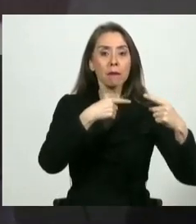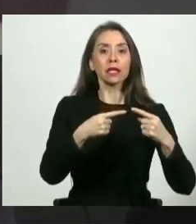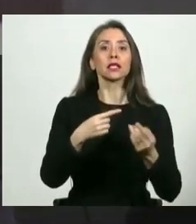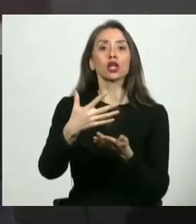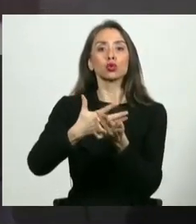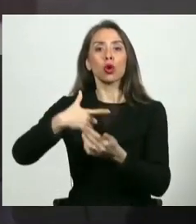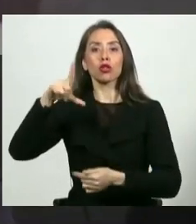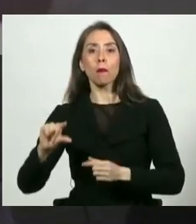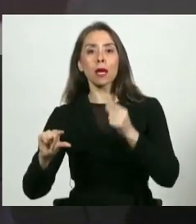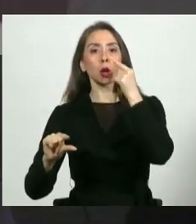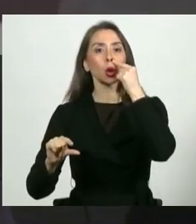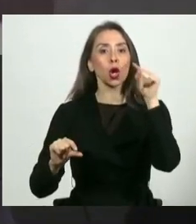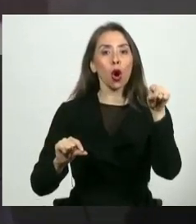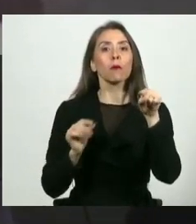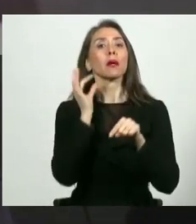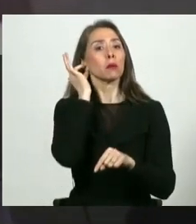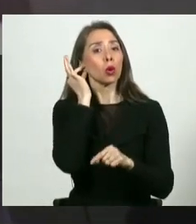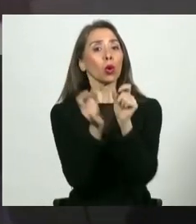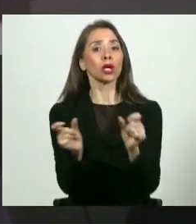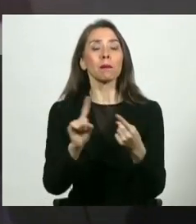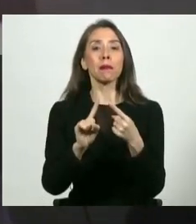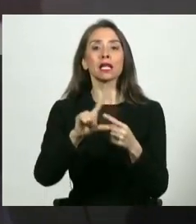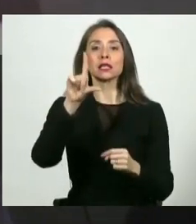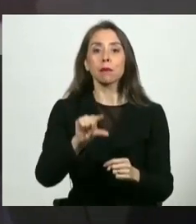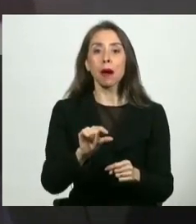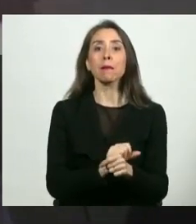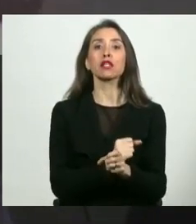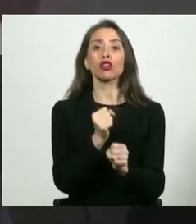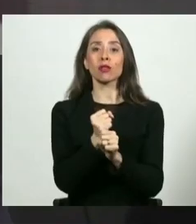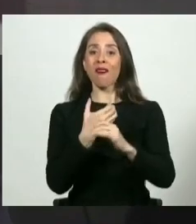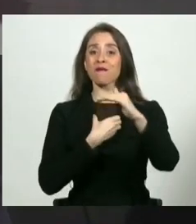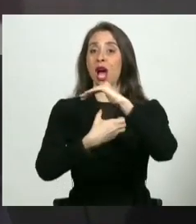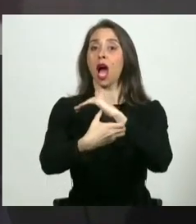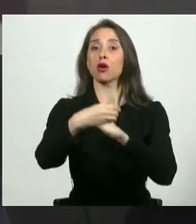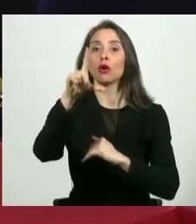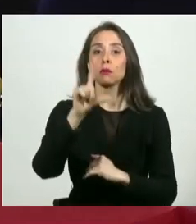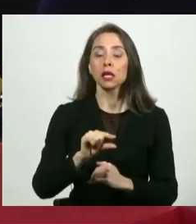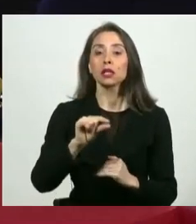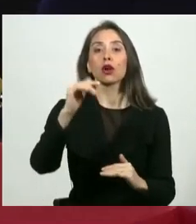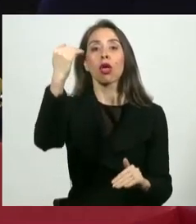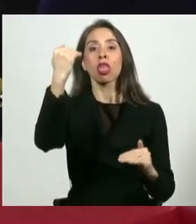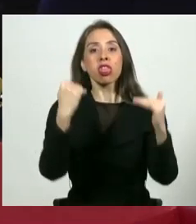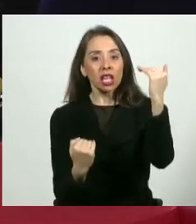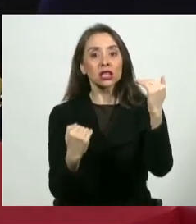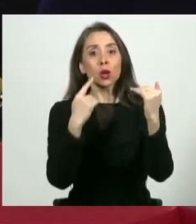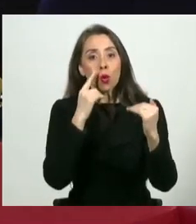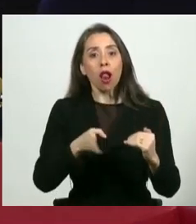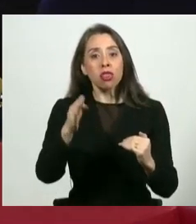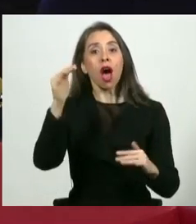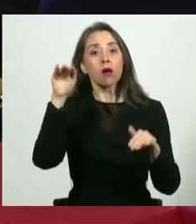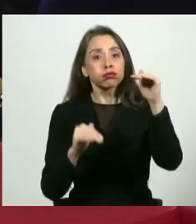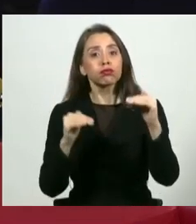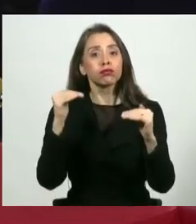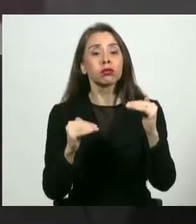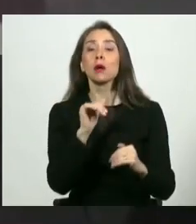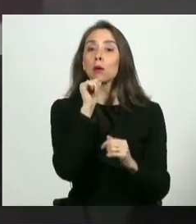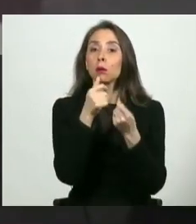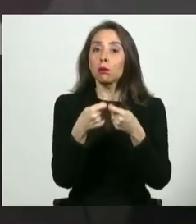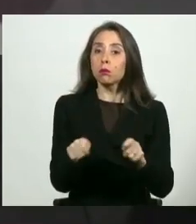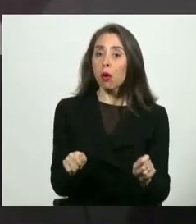los hombres, donde las mujeres además participan menos en el mercado laboral. Seguimos hablando de desigualdad. En la